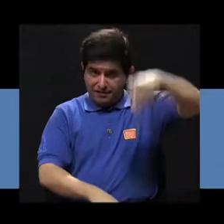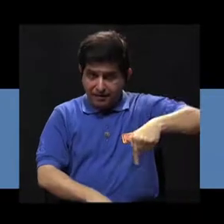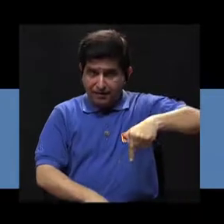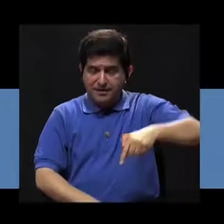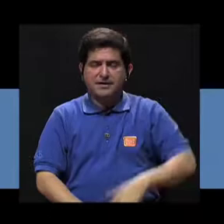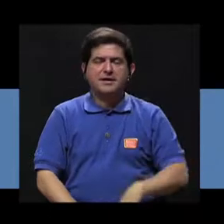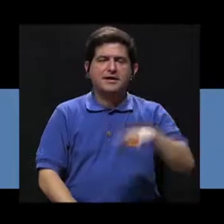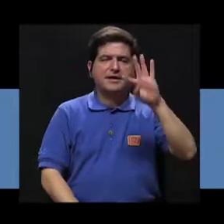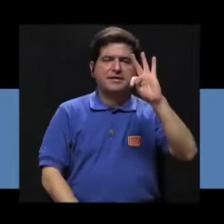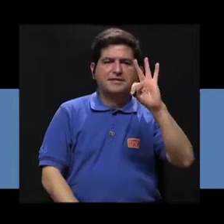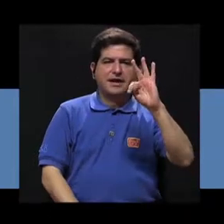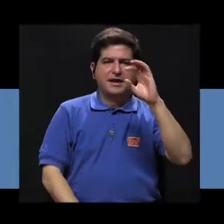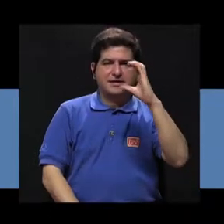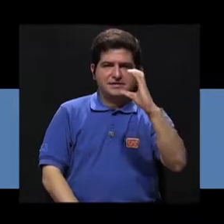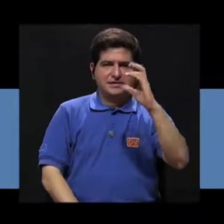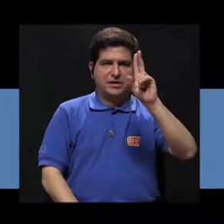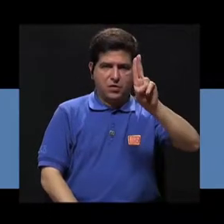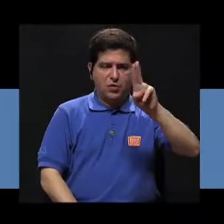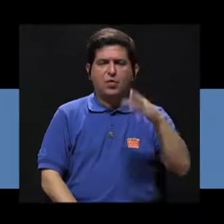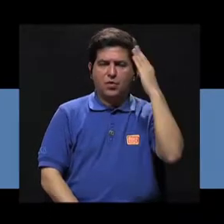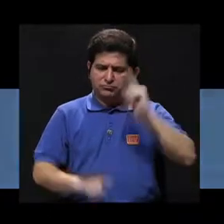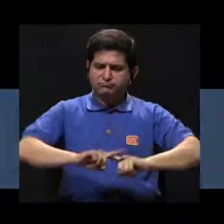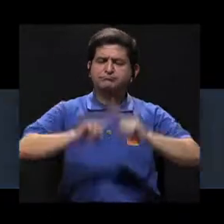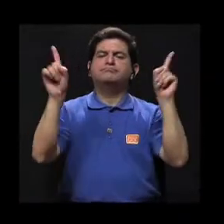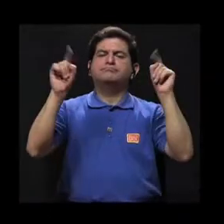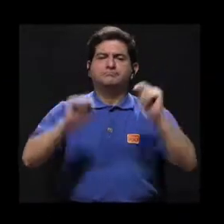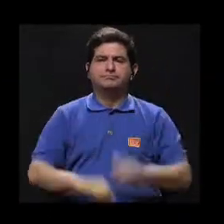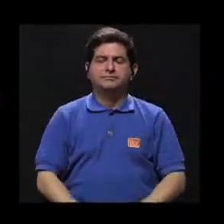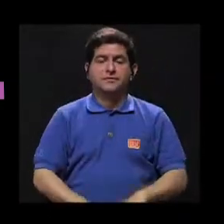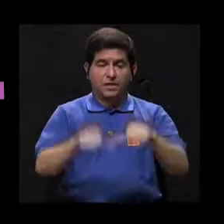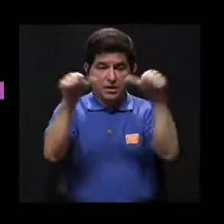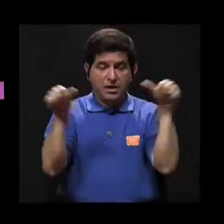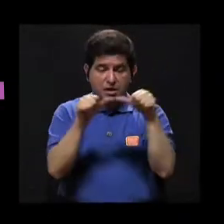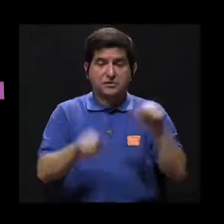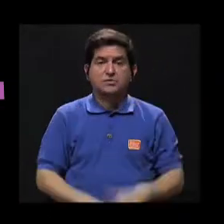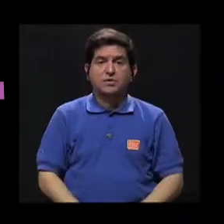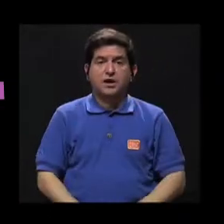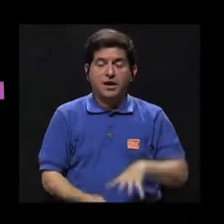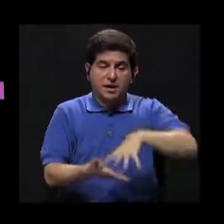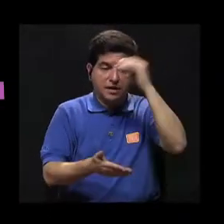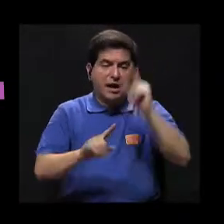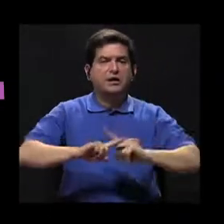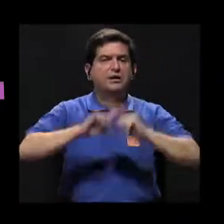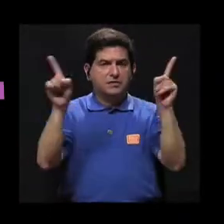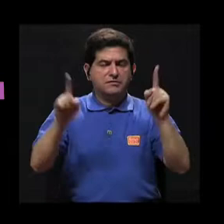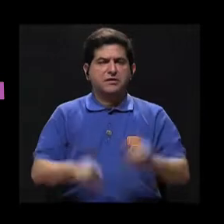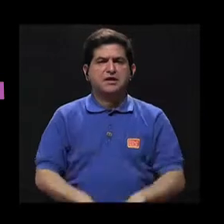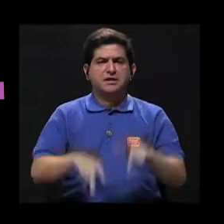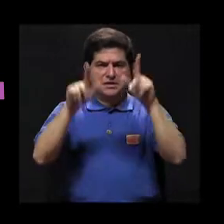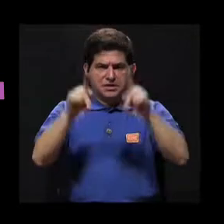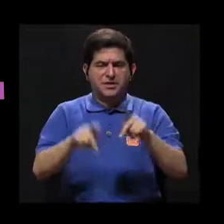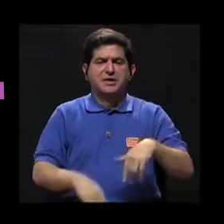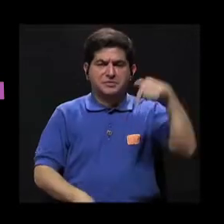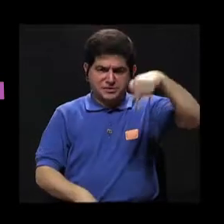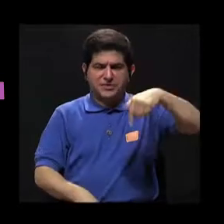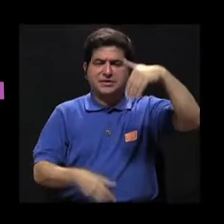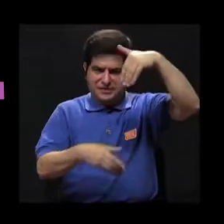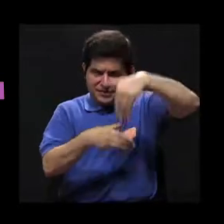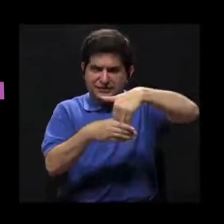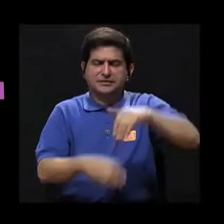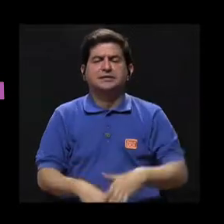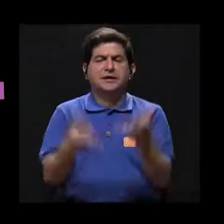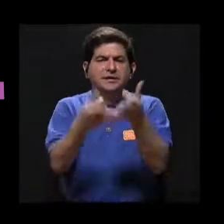acá en el TCU es una experiencia distinta, ¿verdad? Es un área académica diferente para muchos de los que entramos